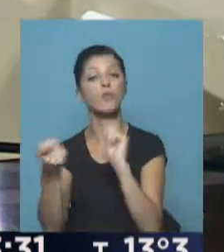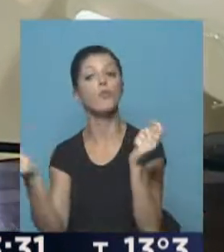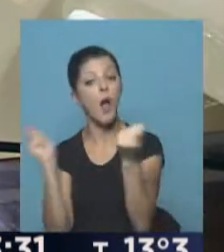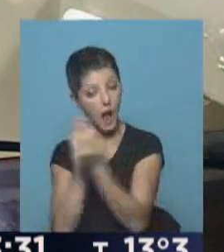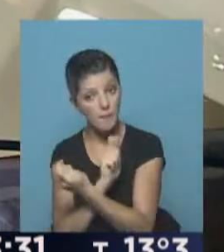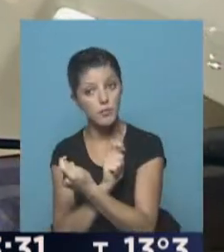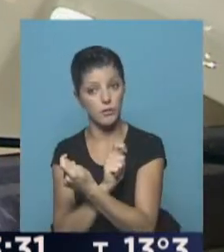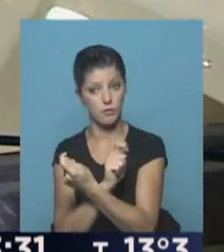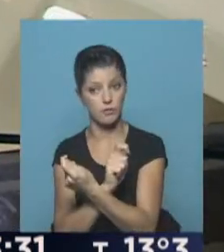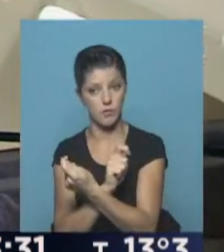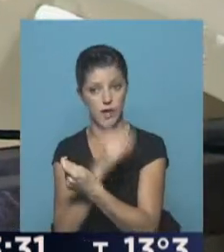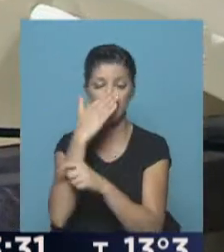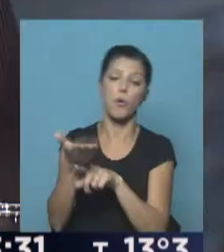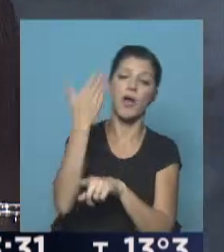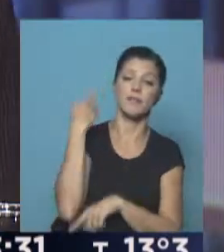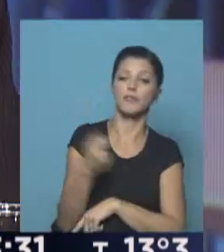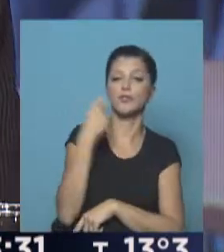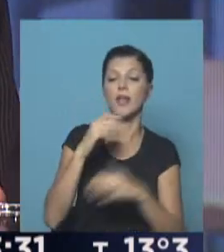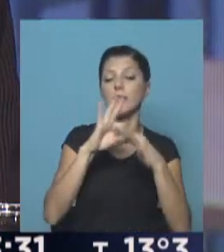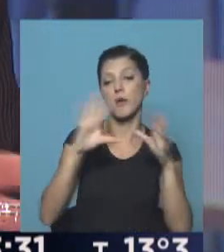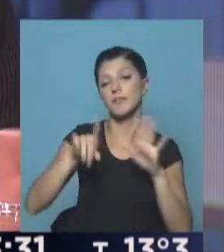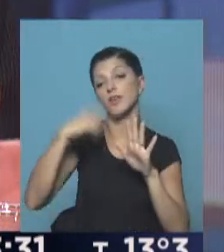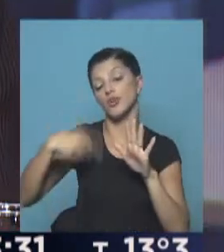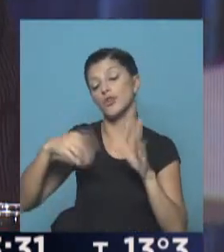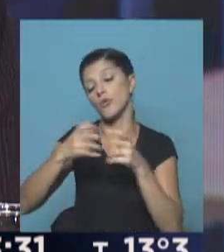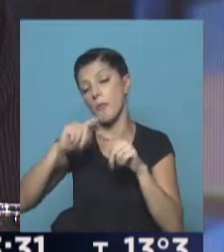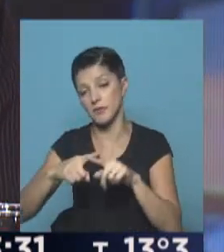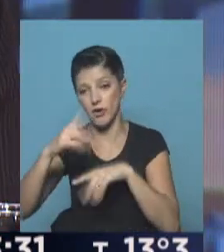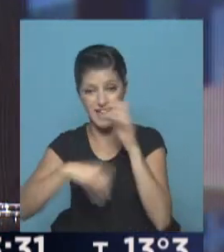después de socialdemocracia y de otros experimentos que hasta ahora no funcionaron.